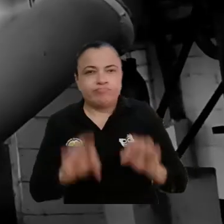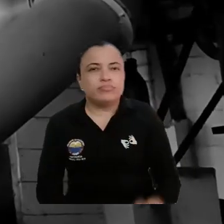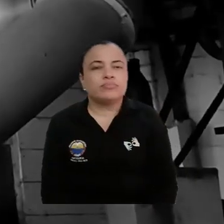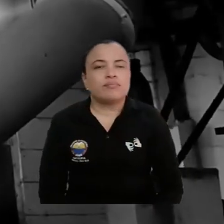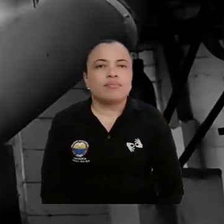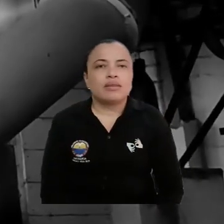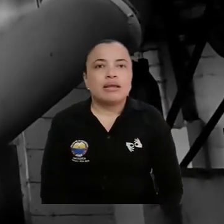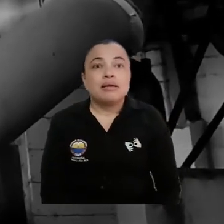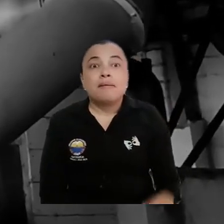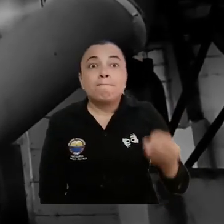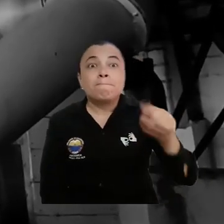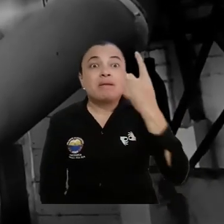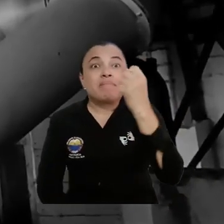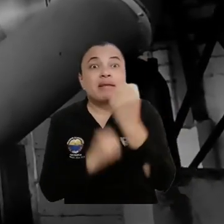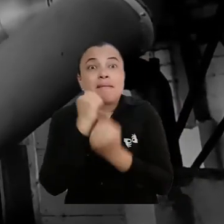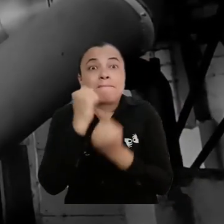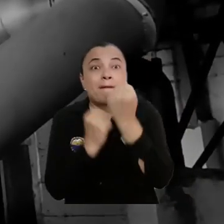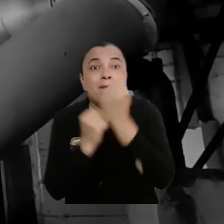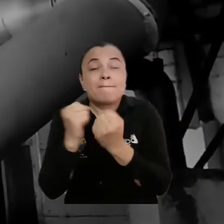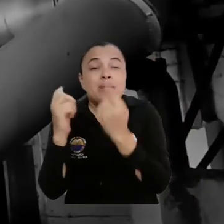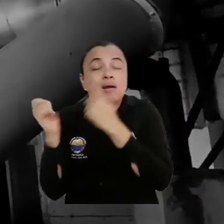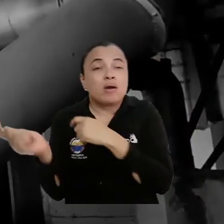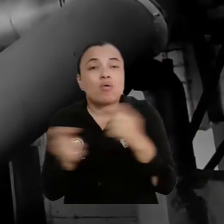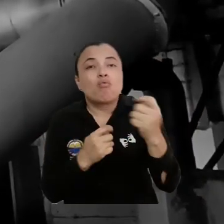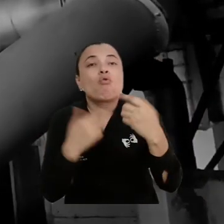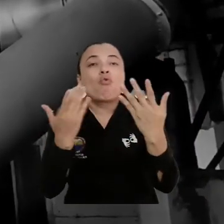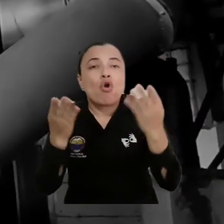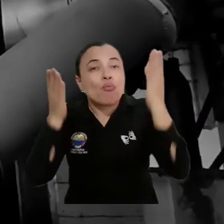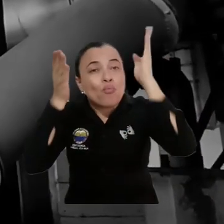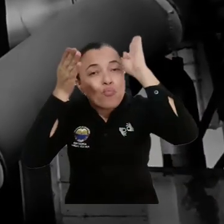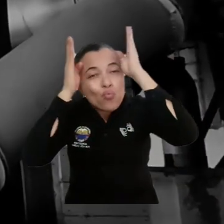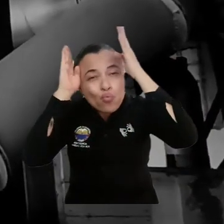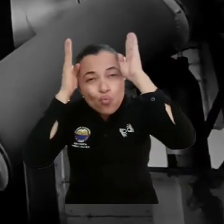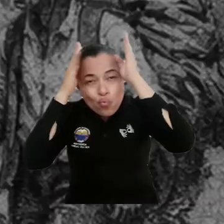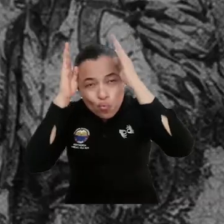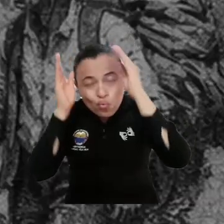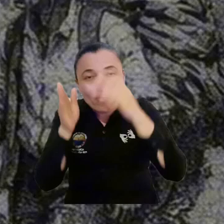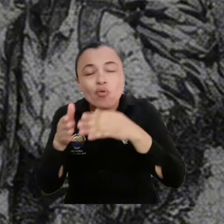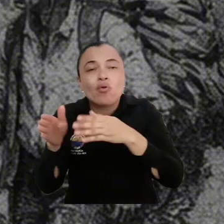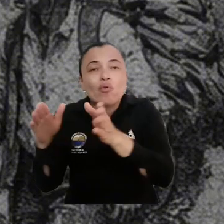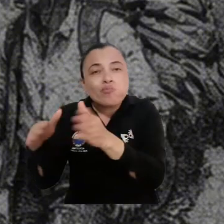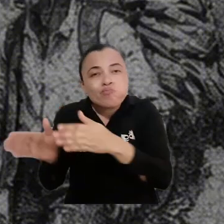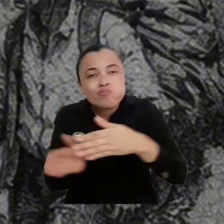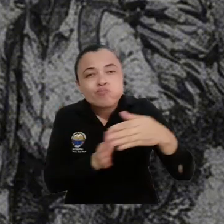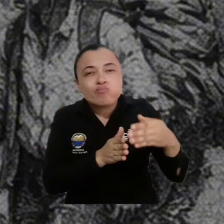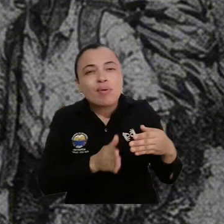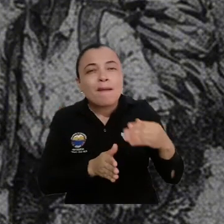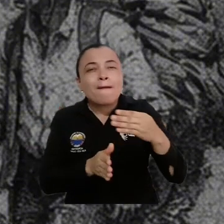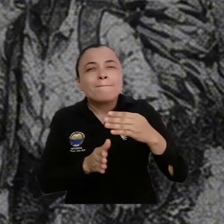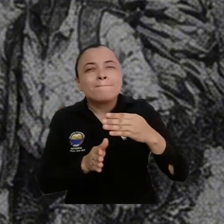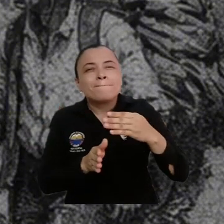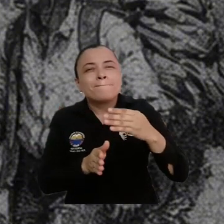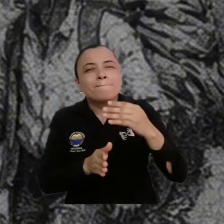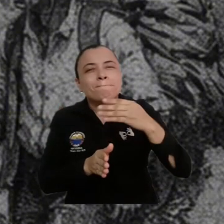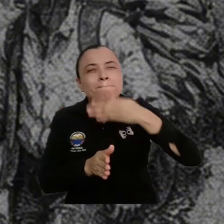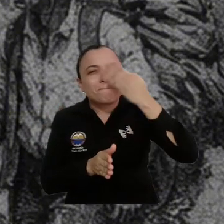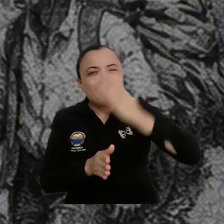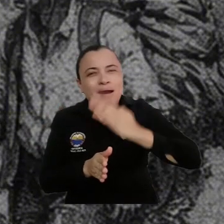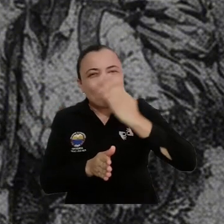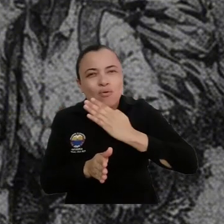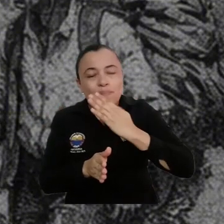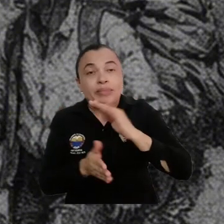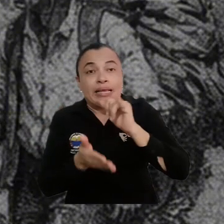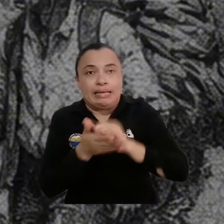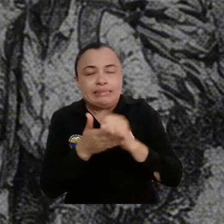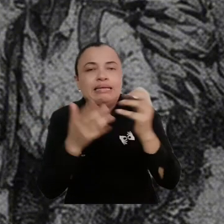Las primeras maquinarias que trajeron ahí, eso lo trajeron en mulas, por la vía del paso del mango. había un sistema de